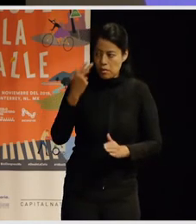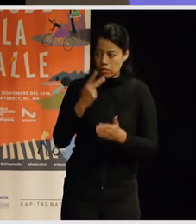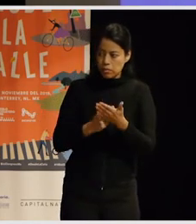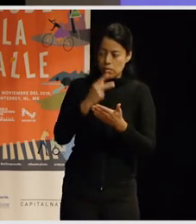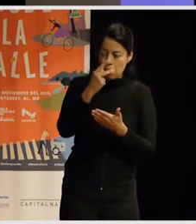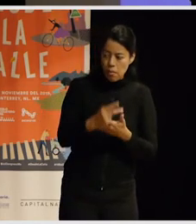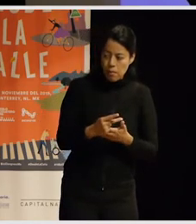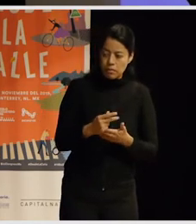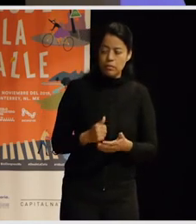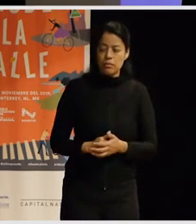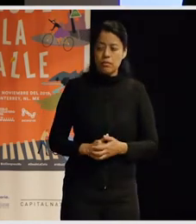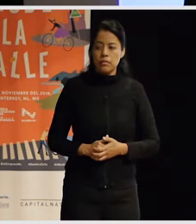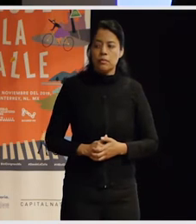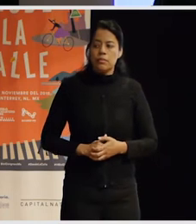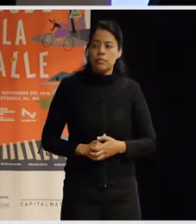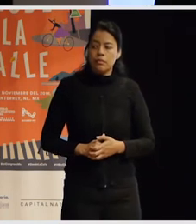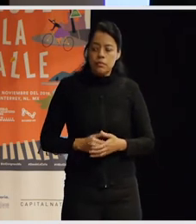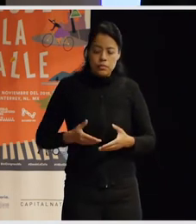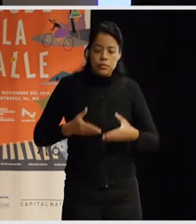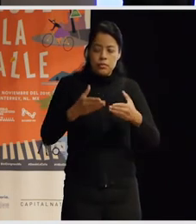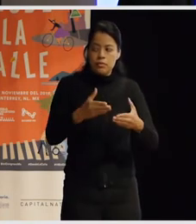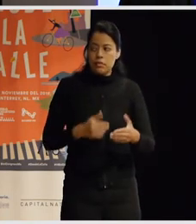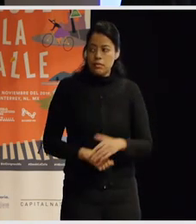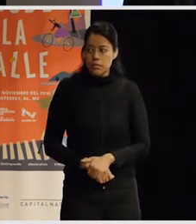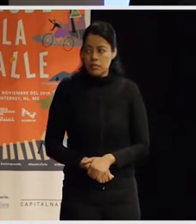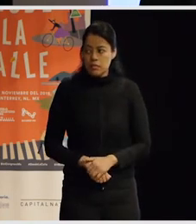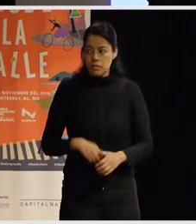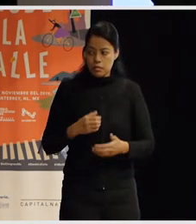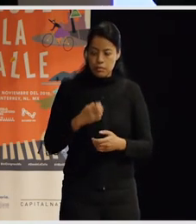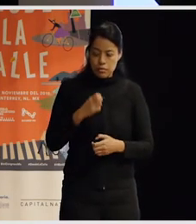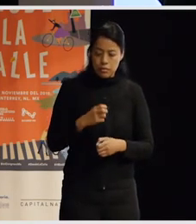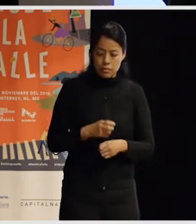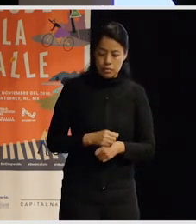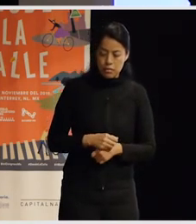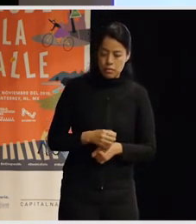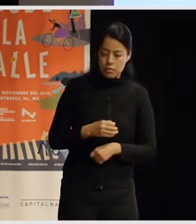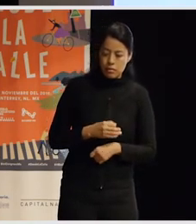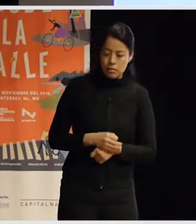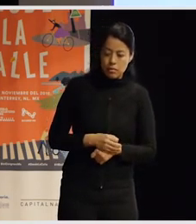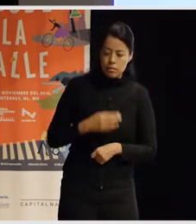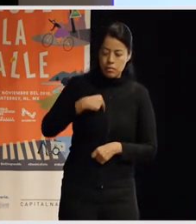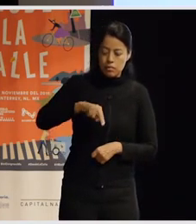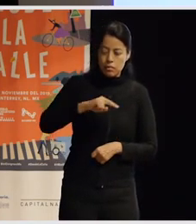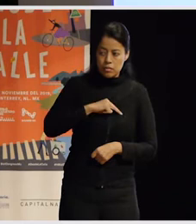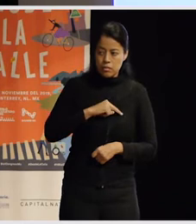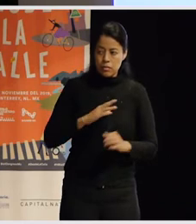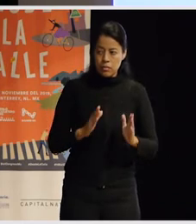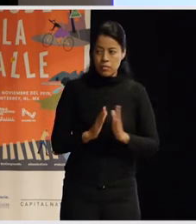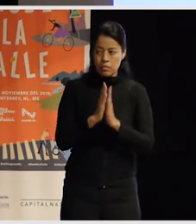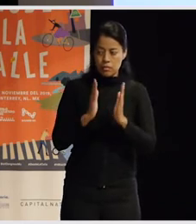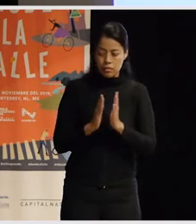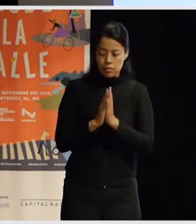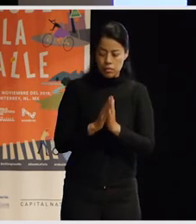específicos en la calle en esta ocasión hicimos una una gran intervención y